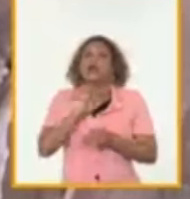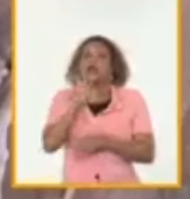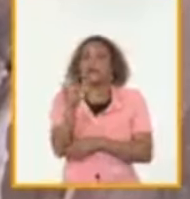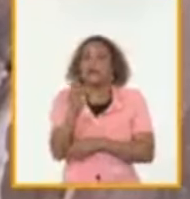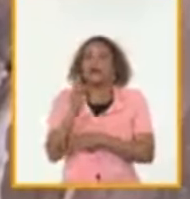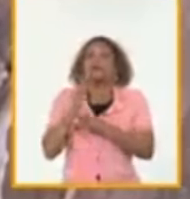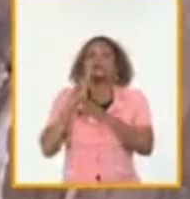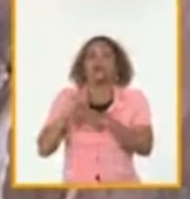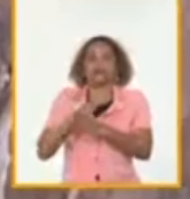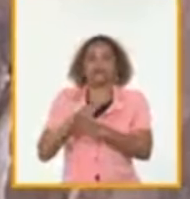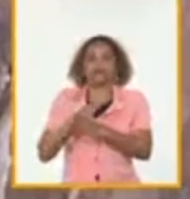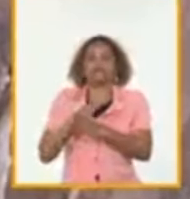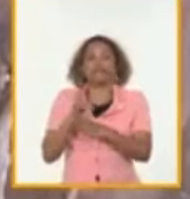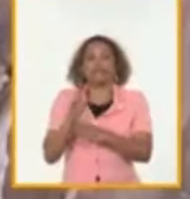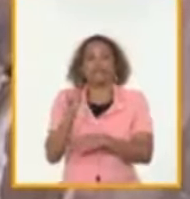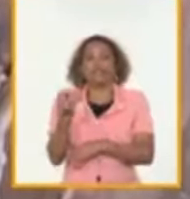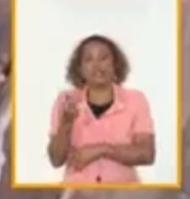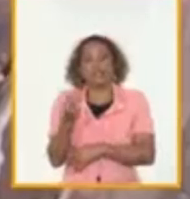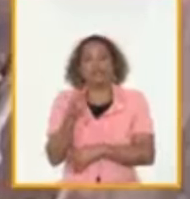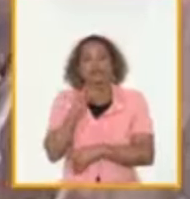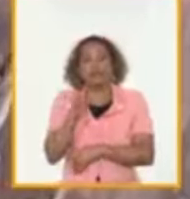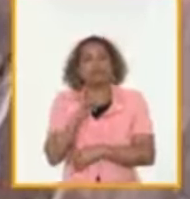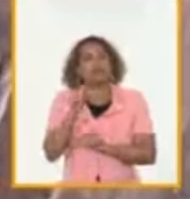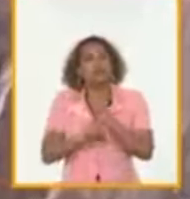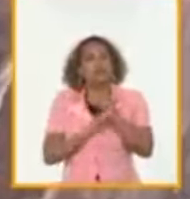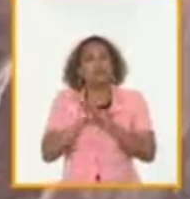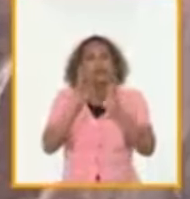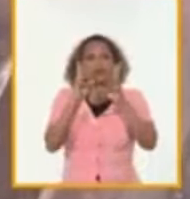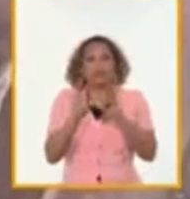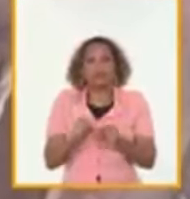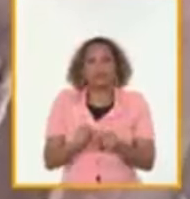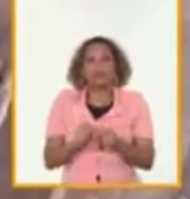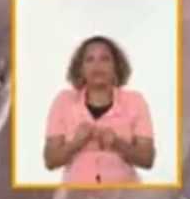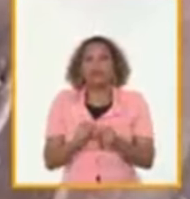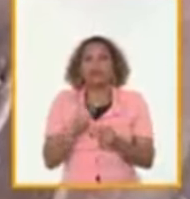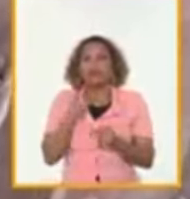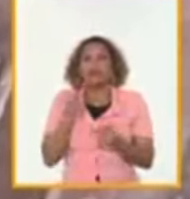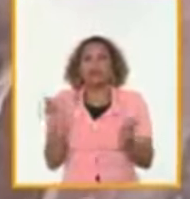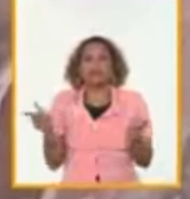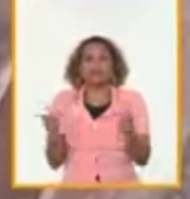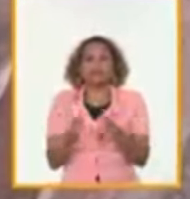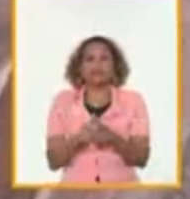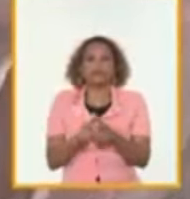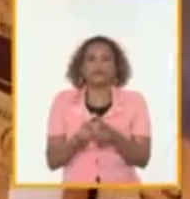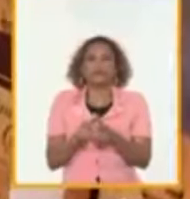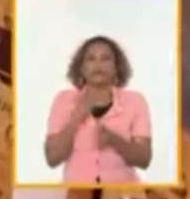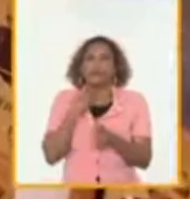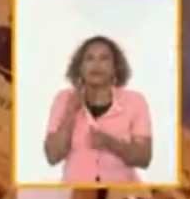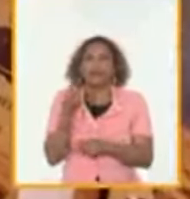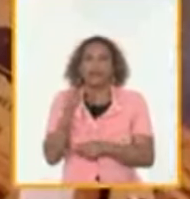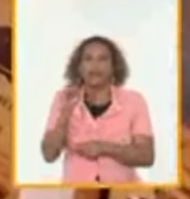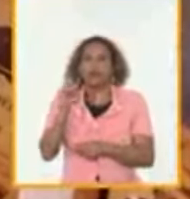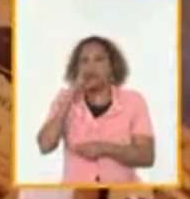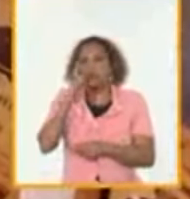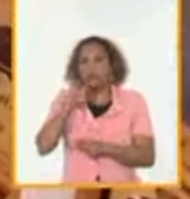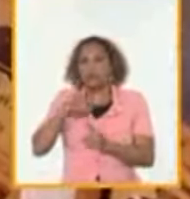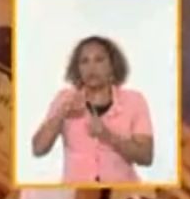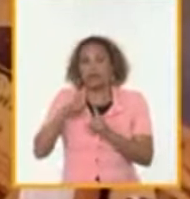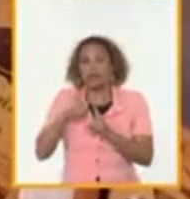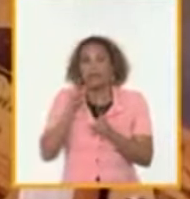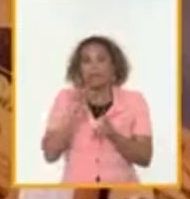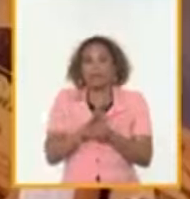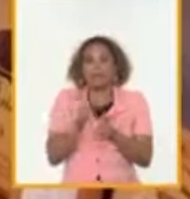pero que nos han venido dando resultados y eso es parte también de esa reducción del déficit fiscal que tenemos ahora mismo a partir del propio